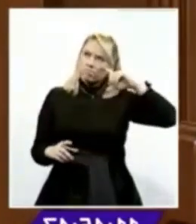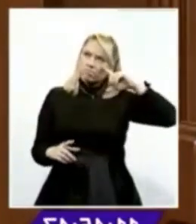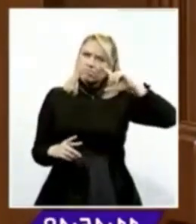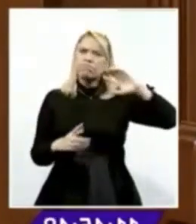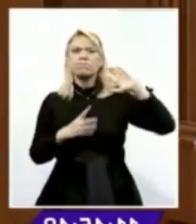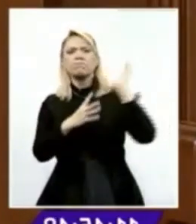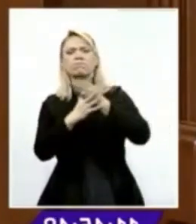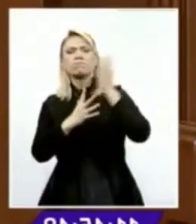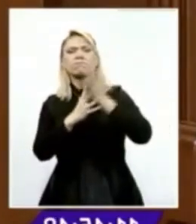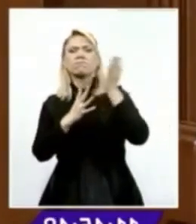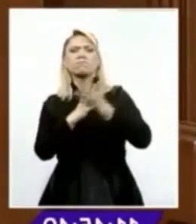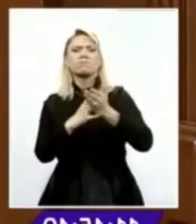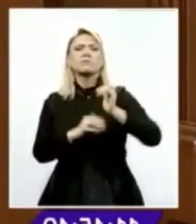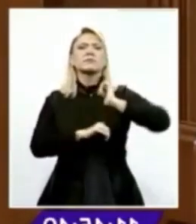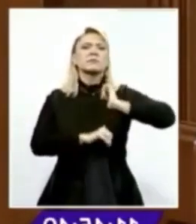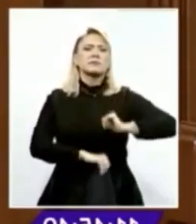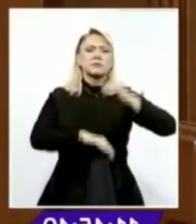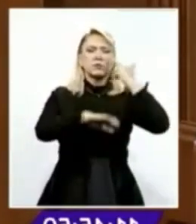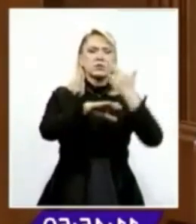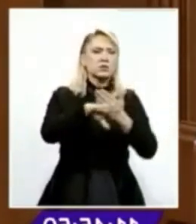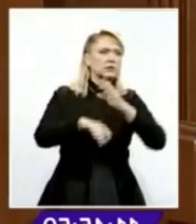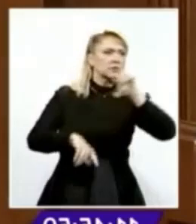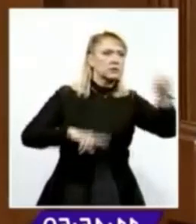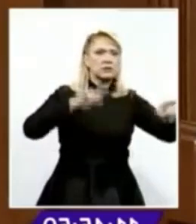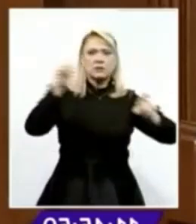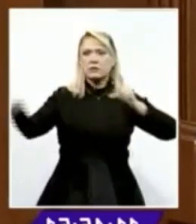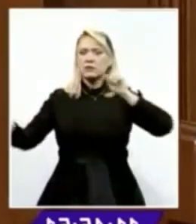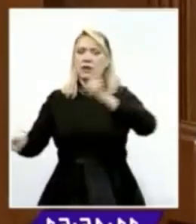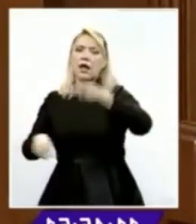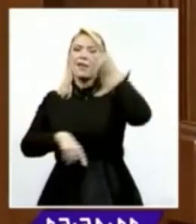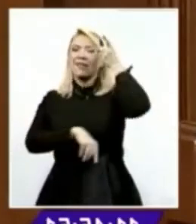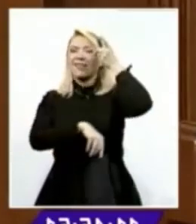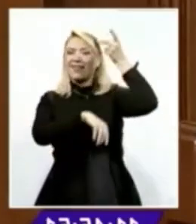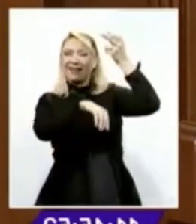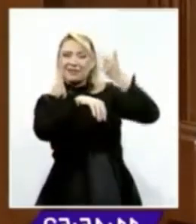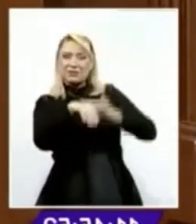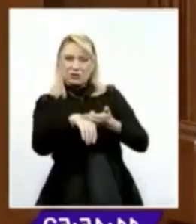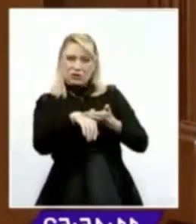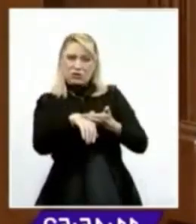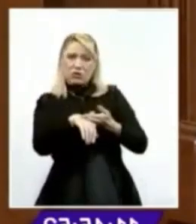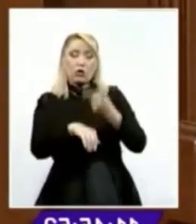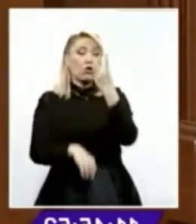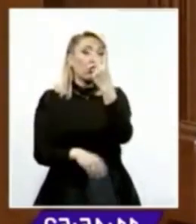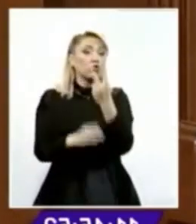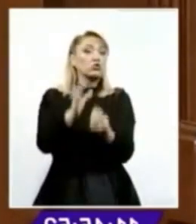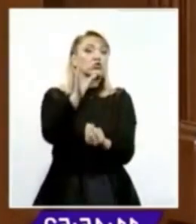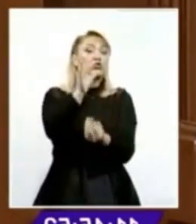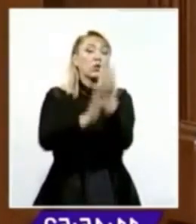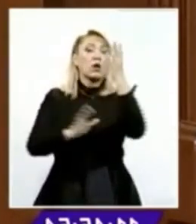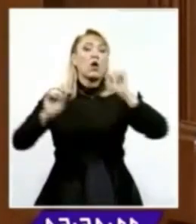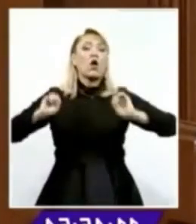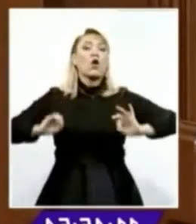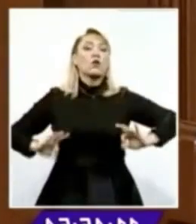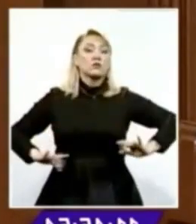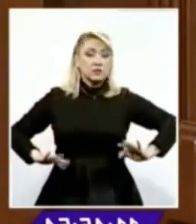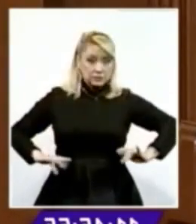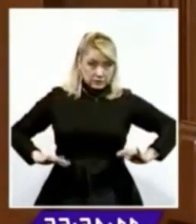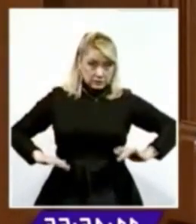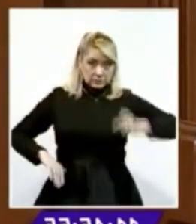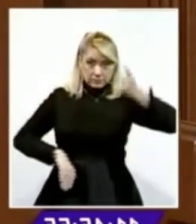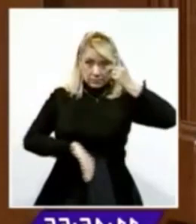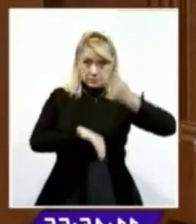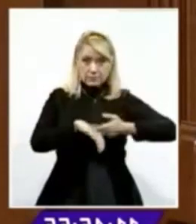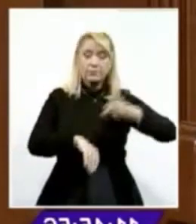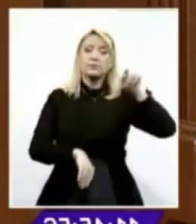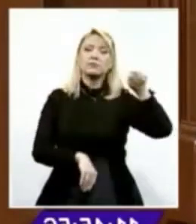las atribuciones de diversas direcciones en dos nuevas unidades administrativas: